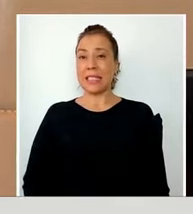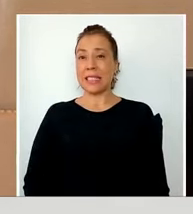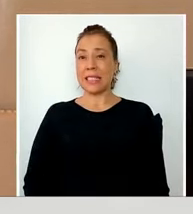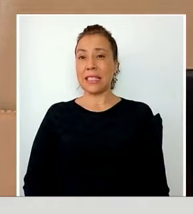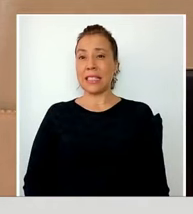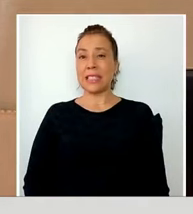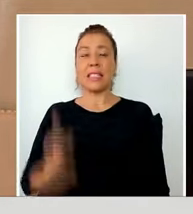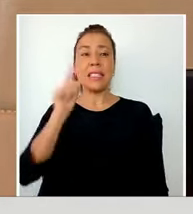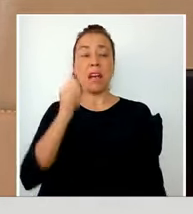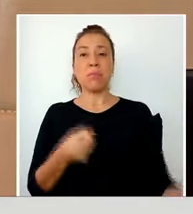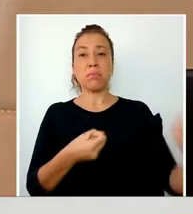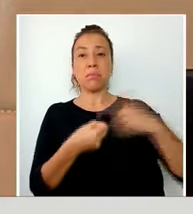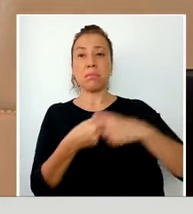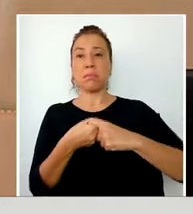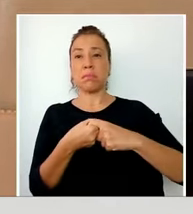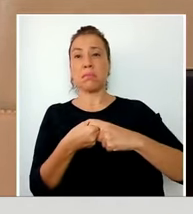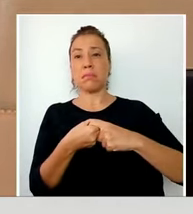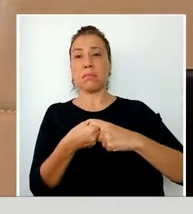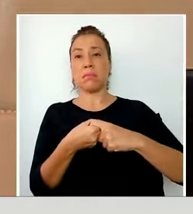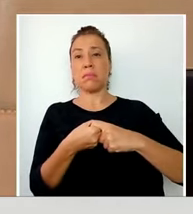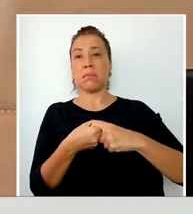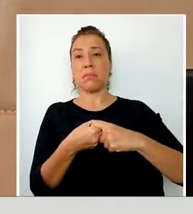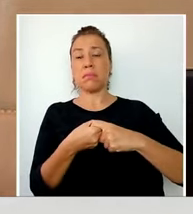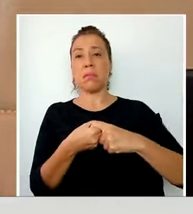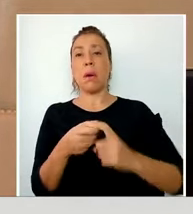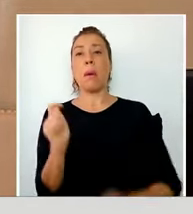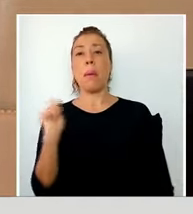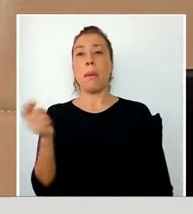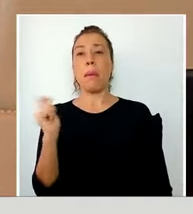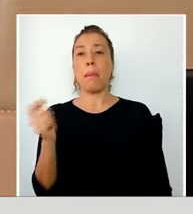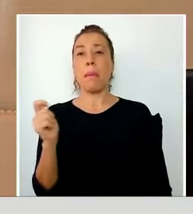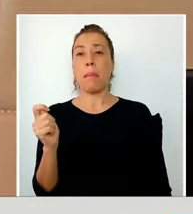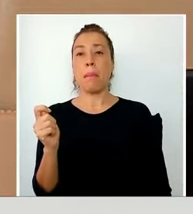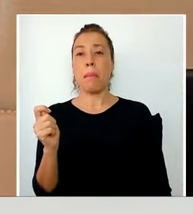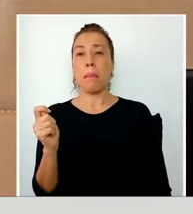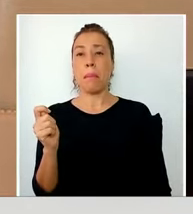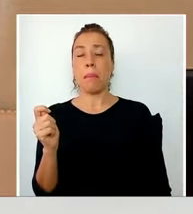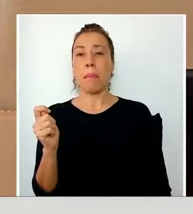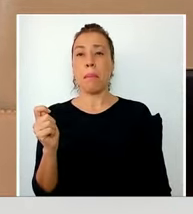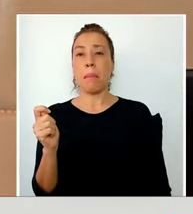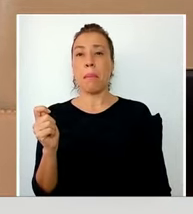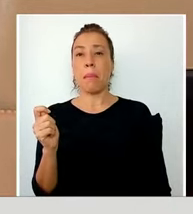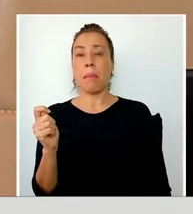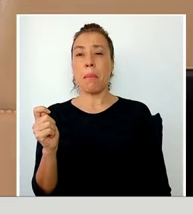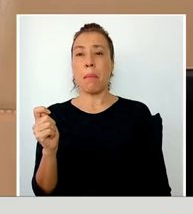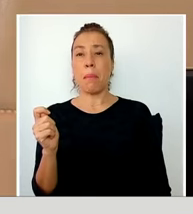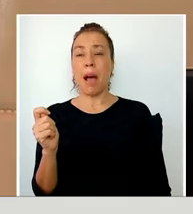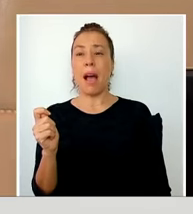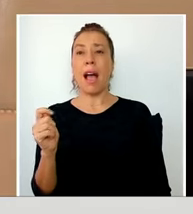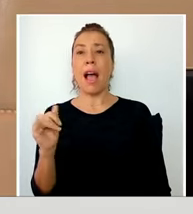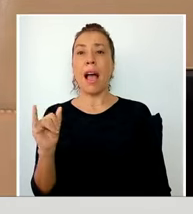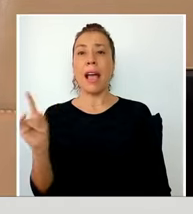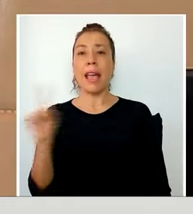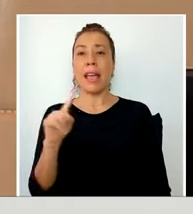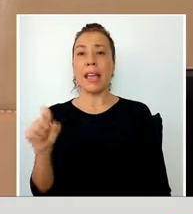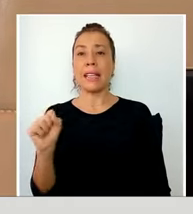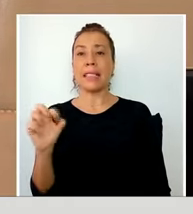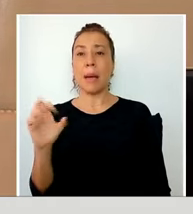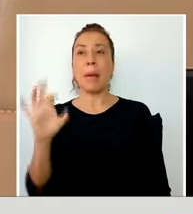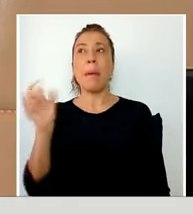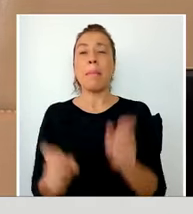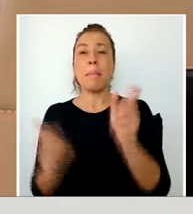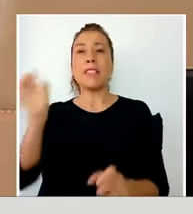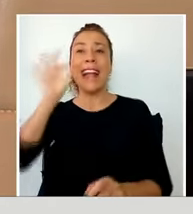o está inscrita o paga alguna cotización en isapre la gente más rica este país